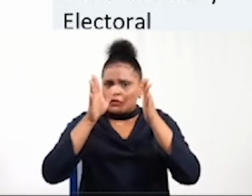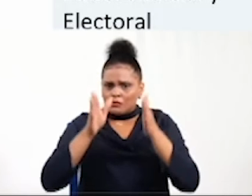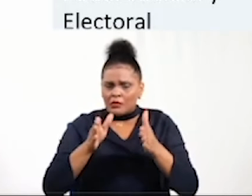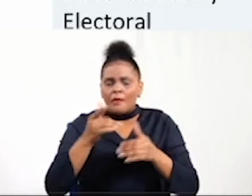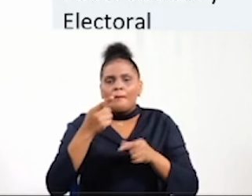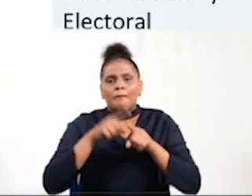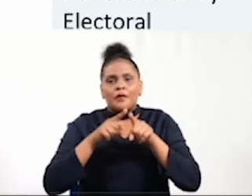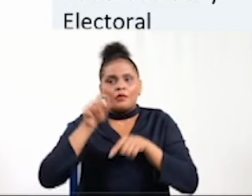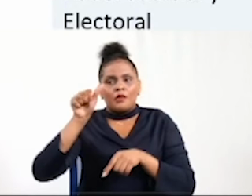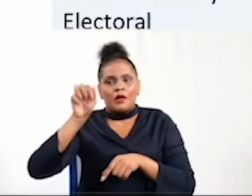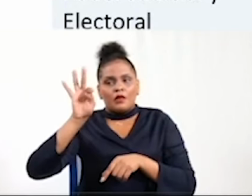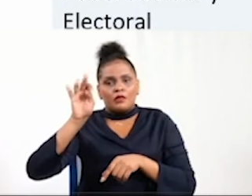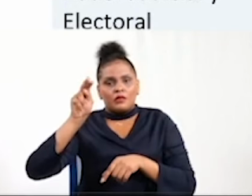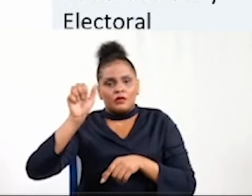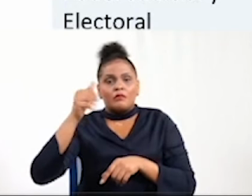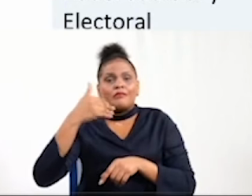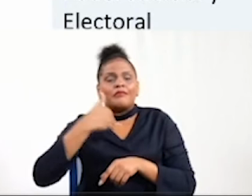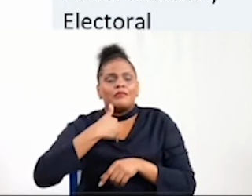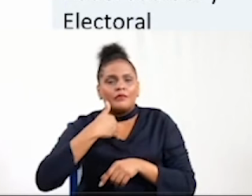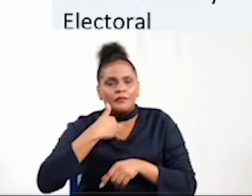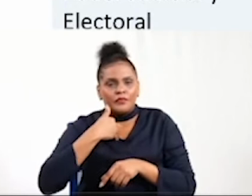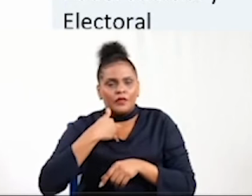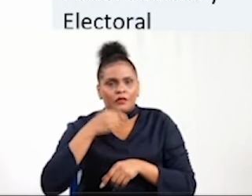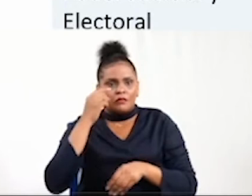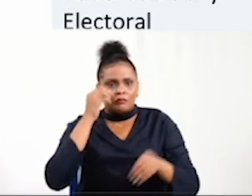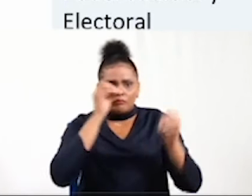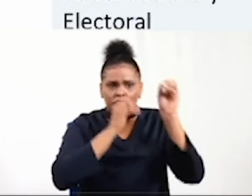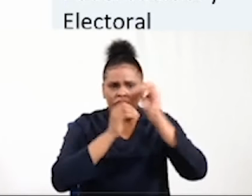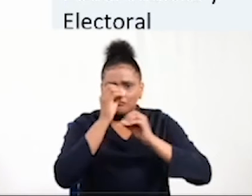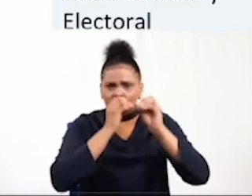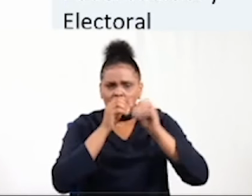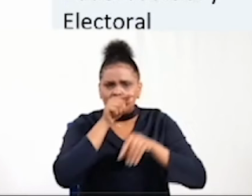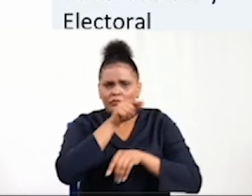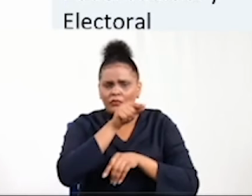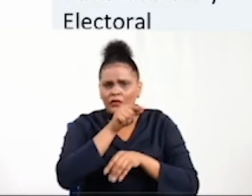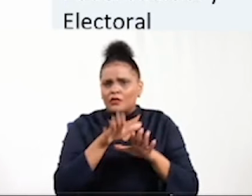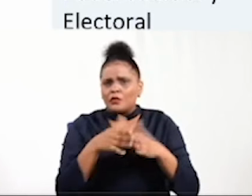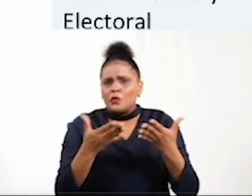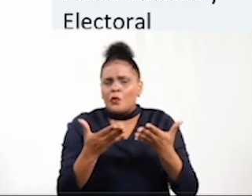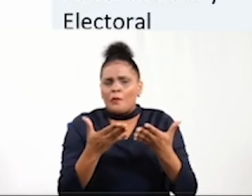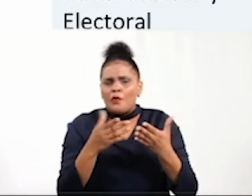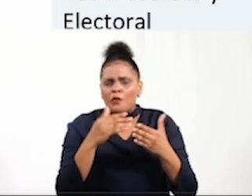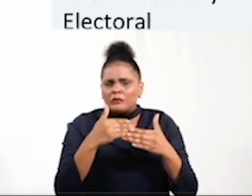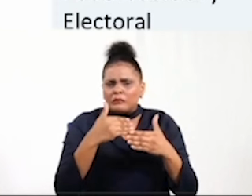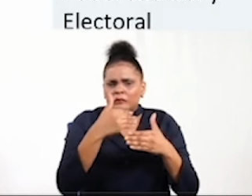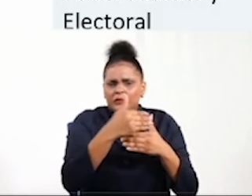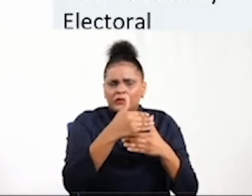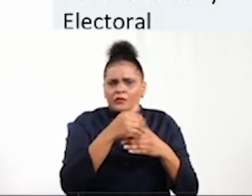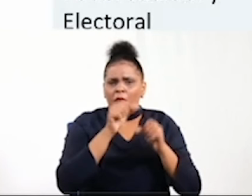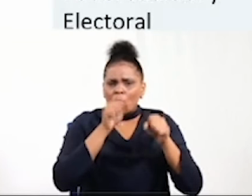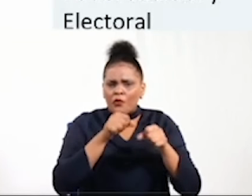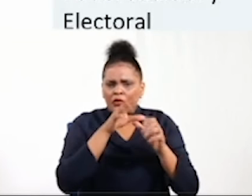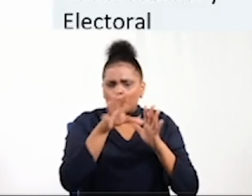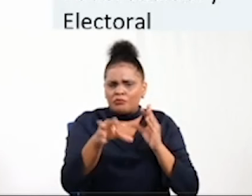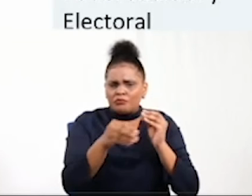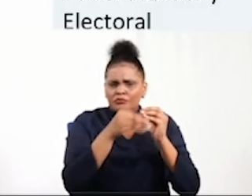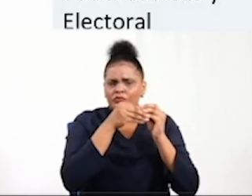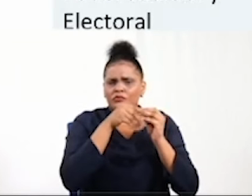atendida también observa el acceso pero también observa el acceso a los espacios donde se toman